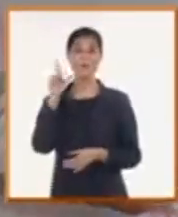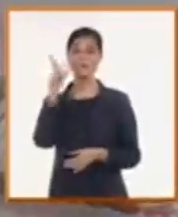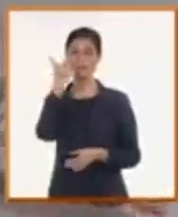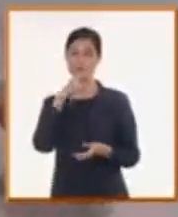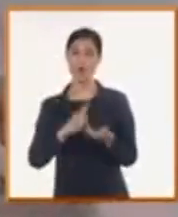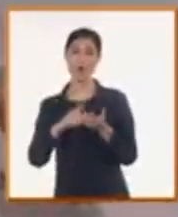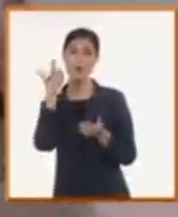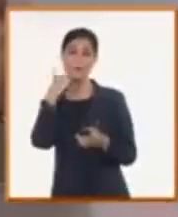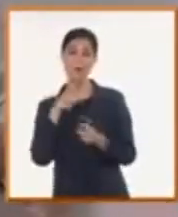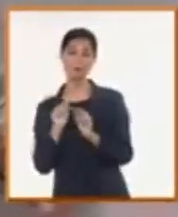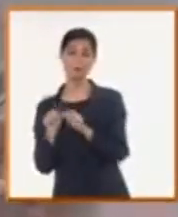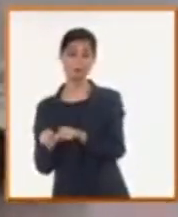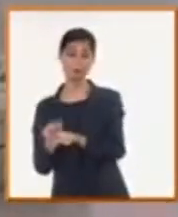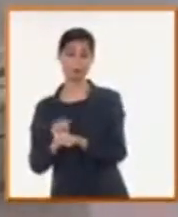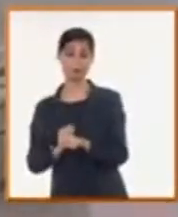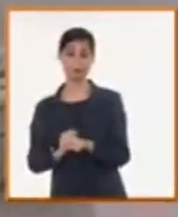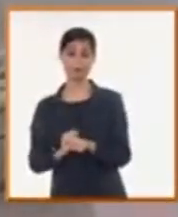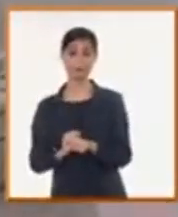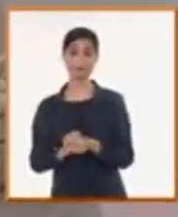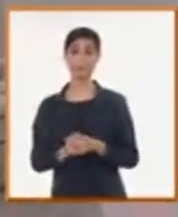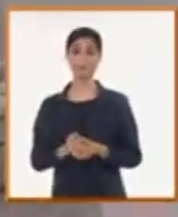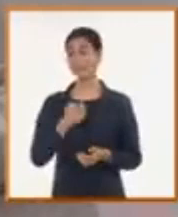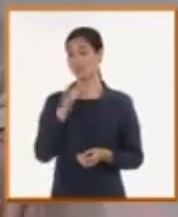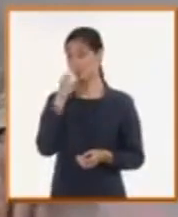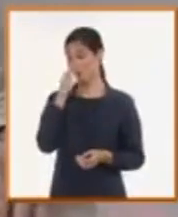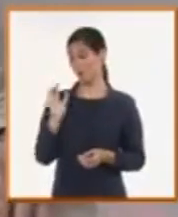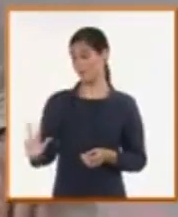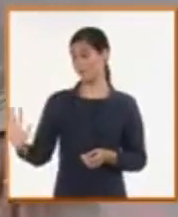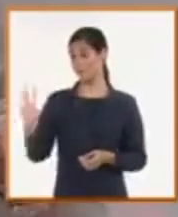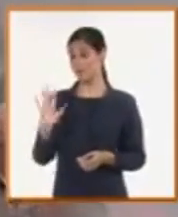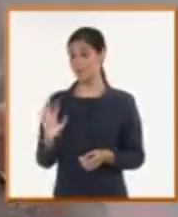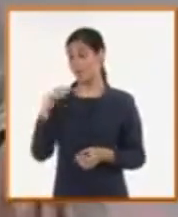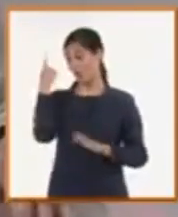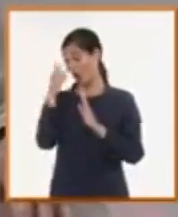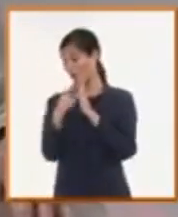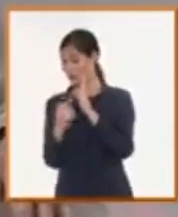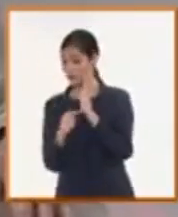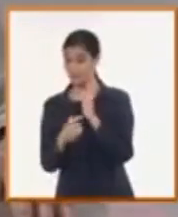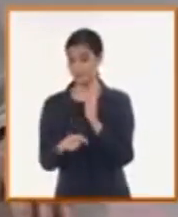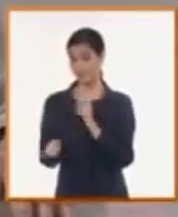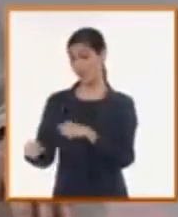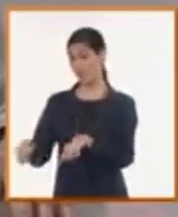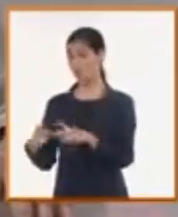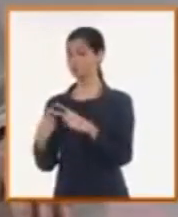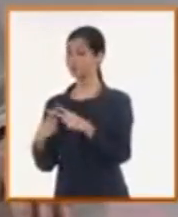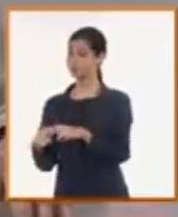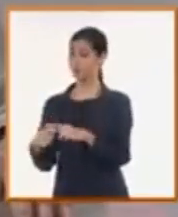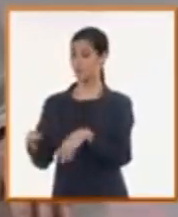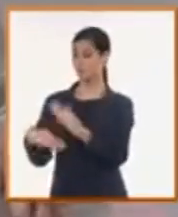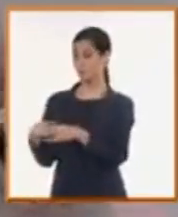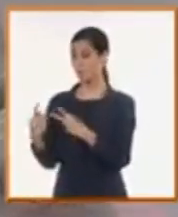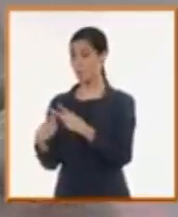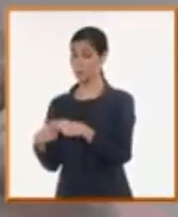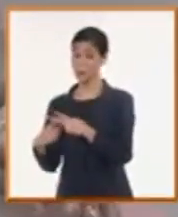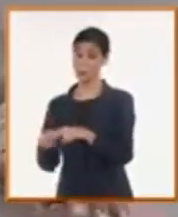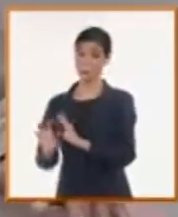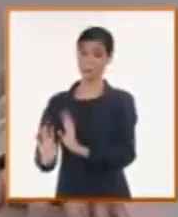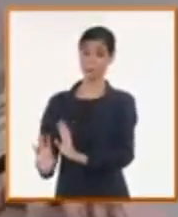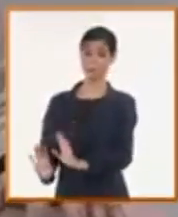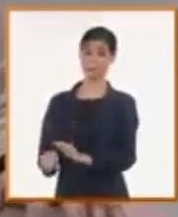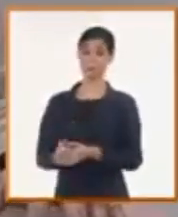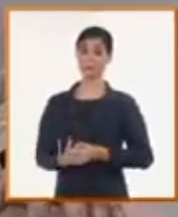tienen sus características y ellos como africanos resolvieron sus problemas. Y creo que es una satisfacción